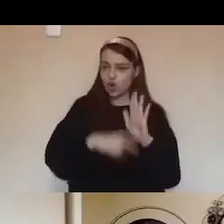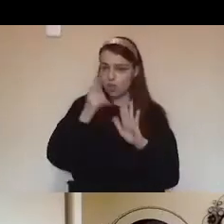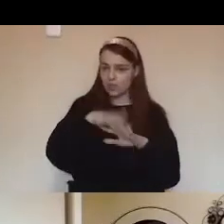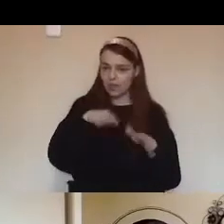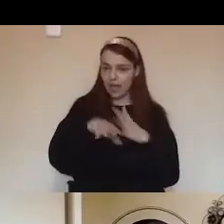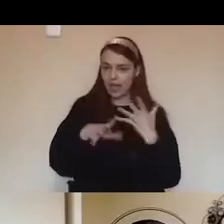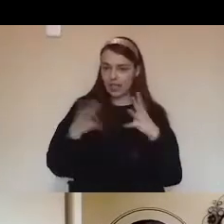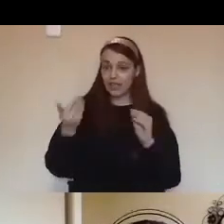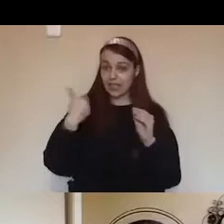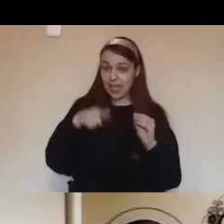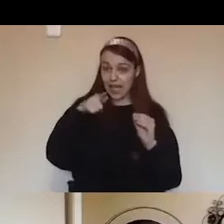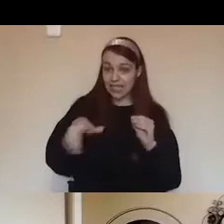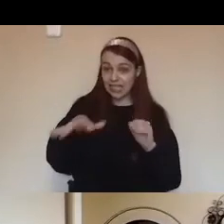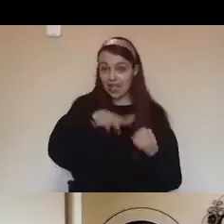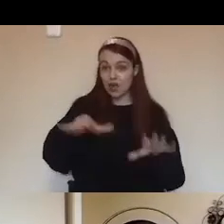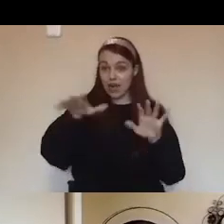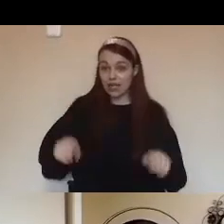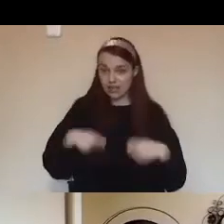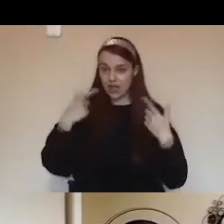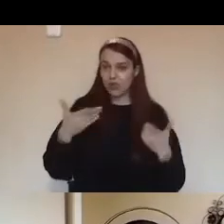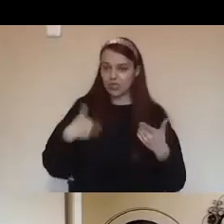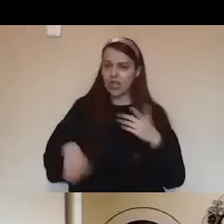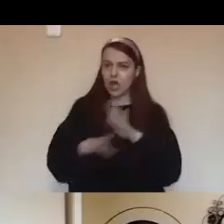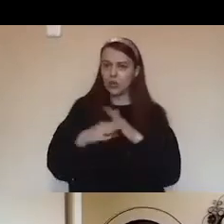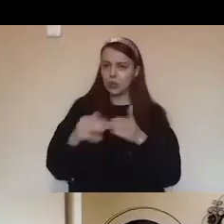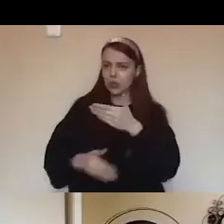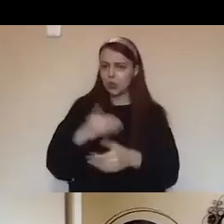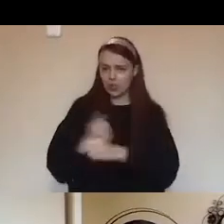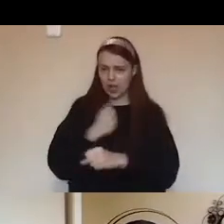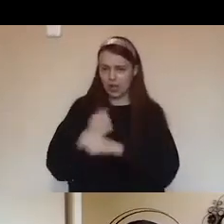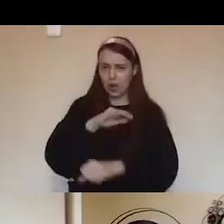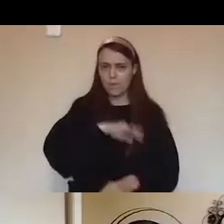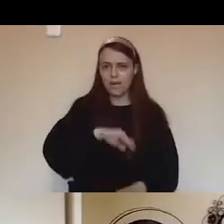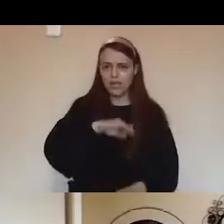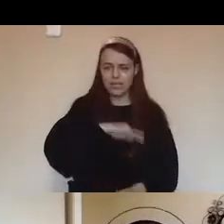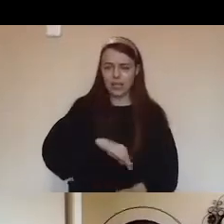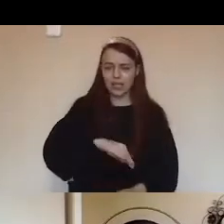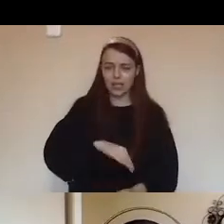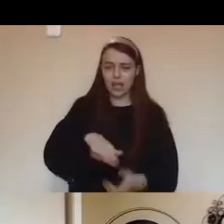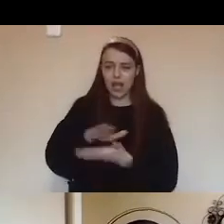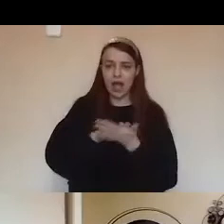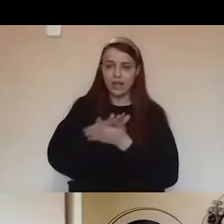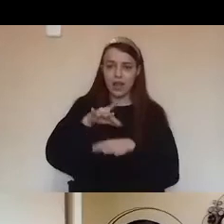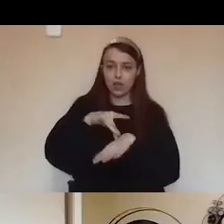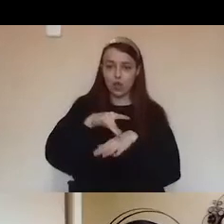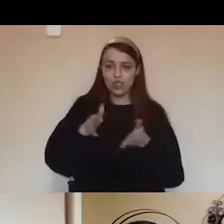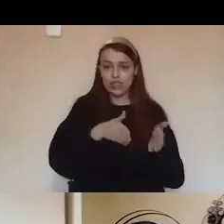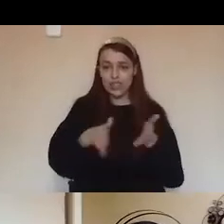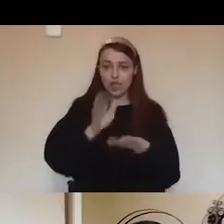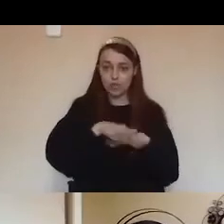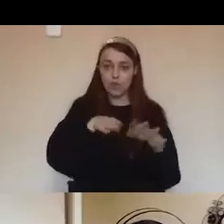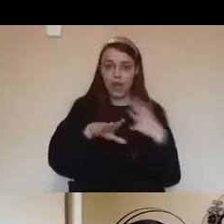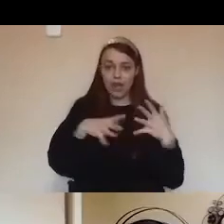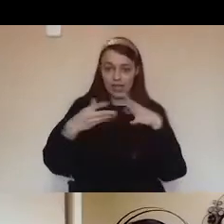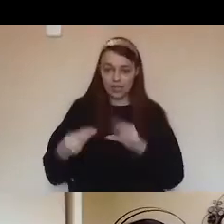reserva tenía mucho avanzado en función de senderos que fuesen accesibles